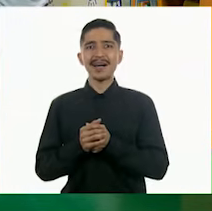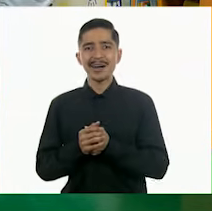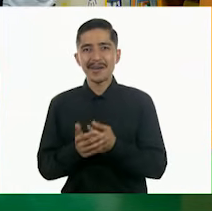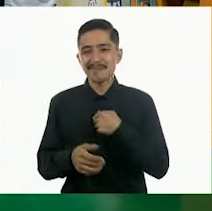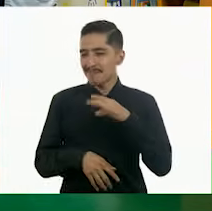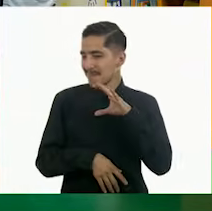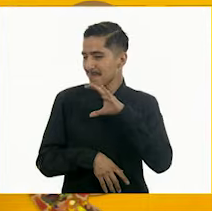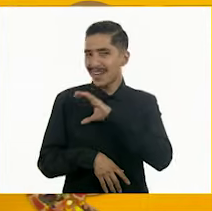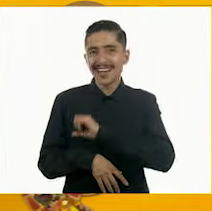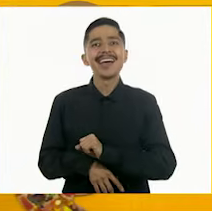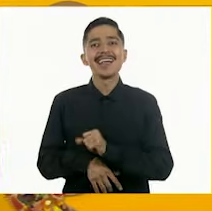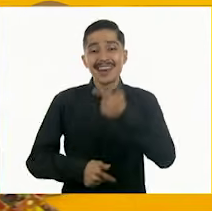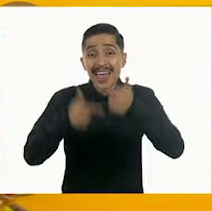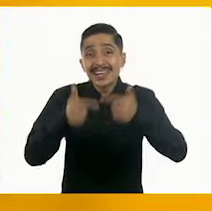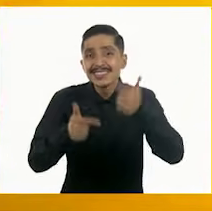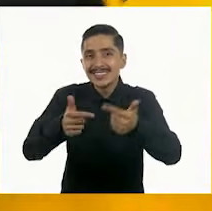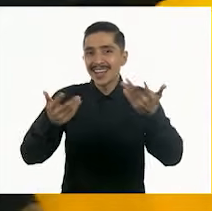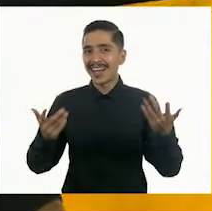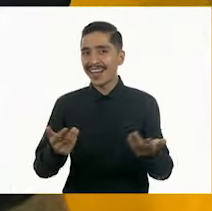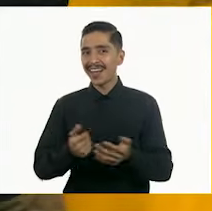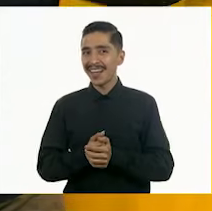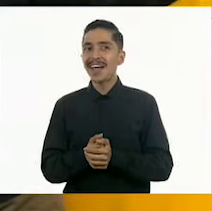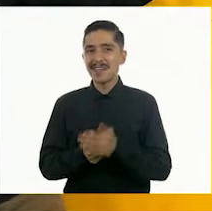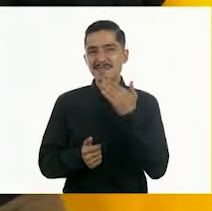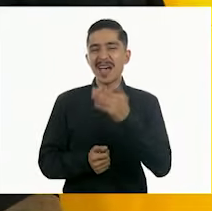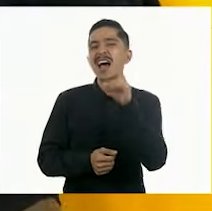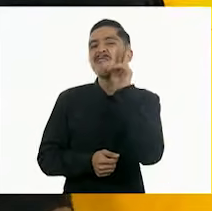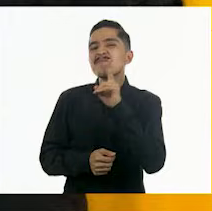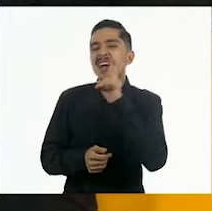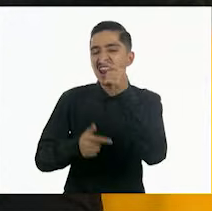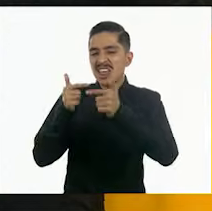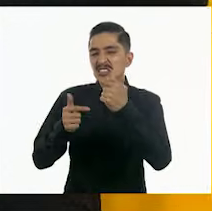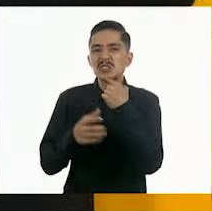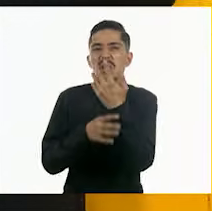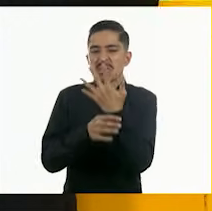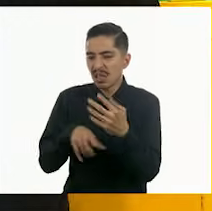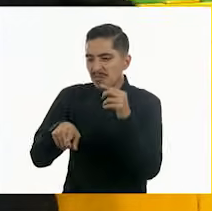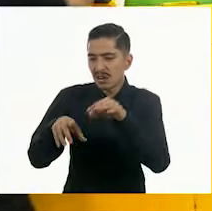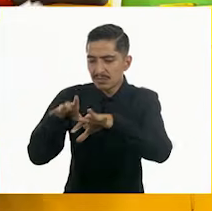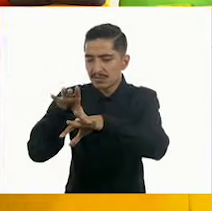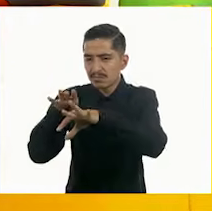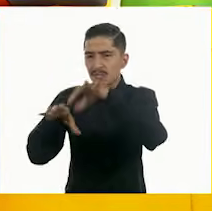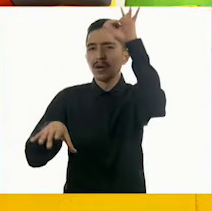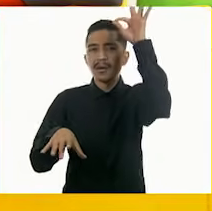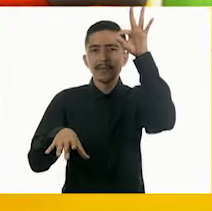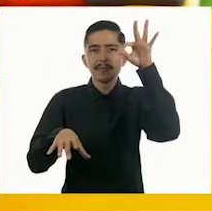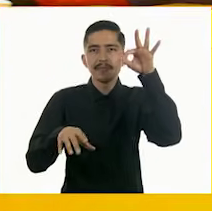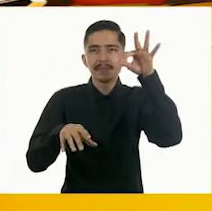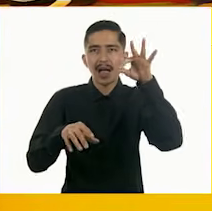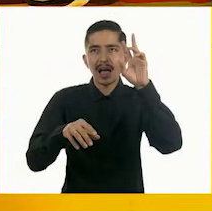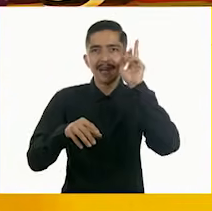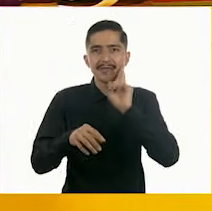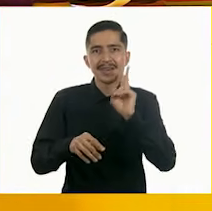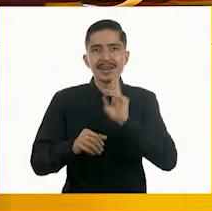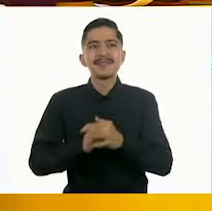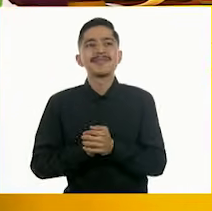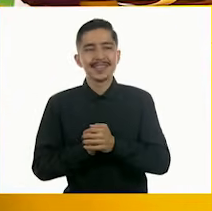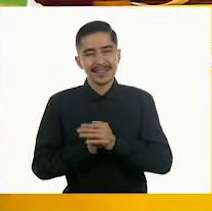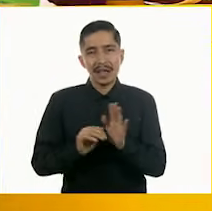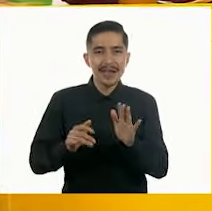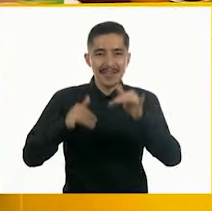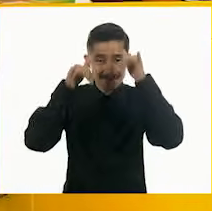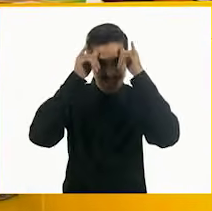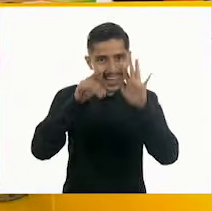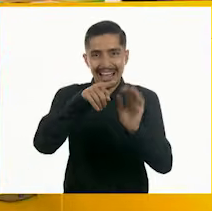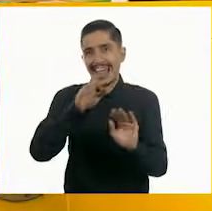encanta. Es la leche. La leche. Muy bien. Vamos a ver qué dice la leche. Bueno, la leche no dice nada. En todo caso, la vaca es la que